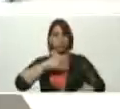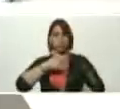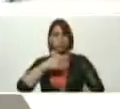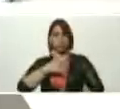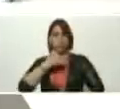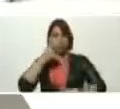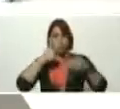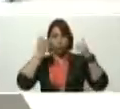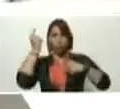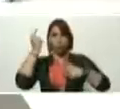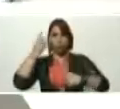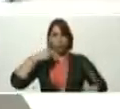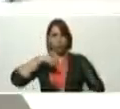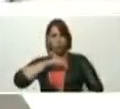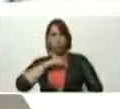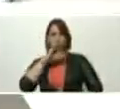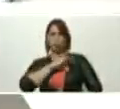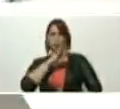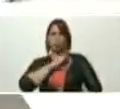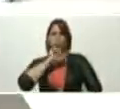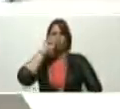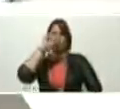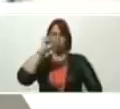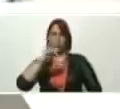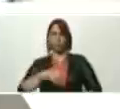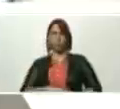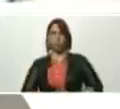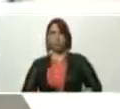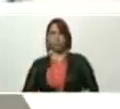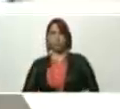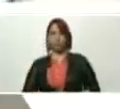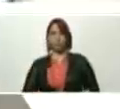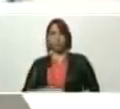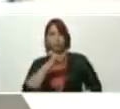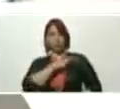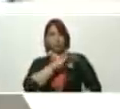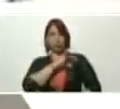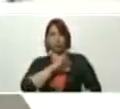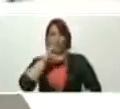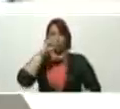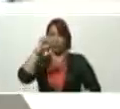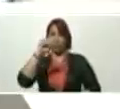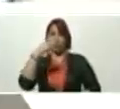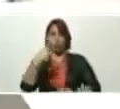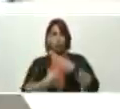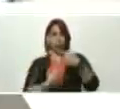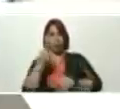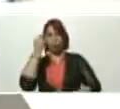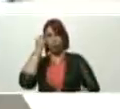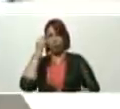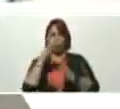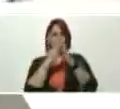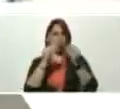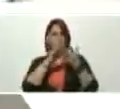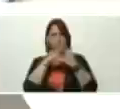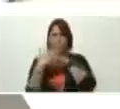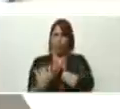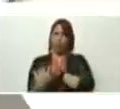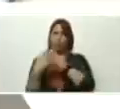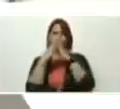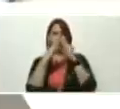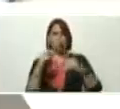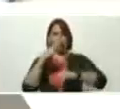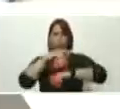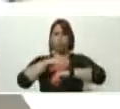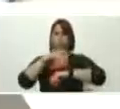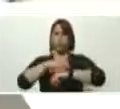chavista, nuestro socialismo. El socialismo de todos los días, de todos los barrios, de todos los